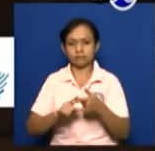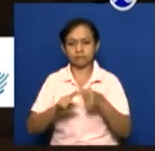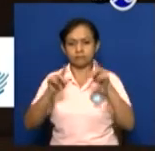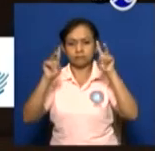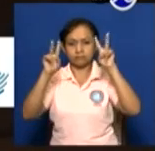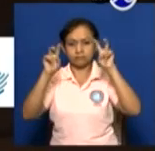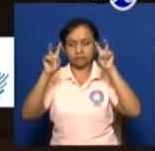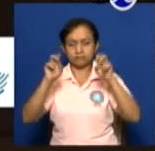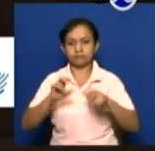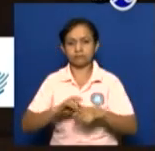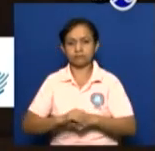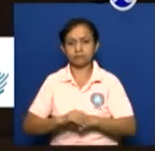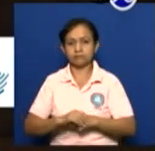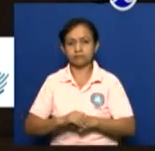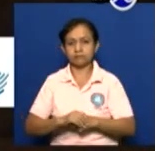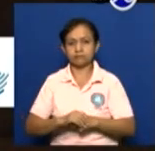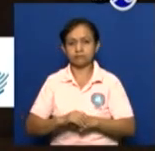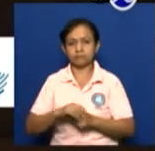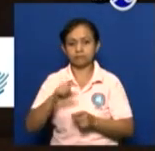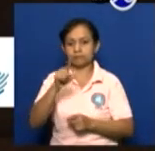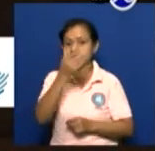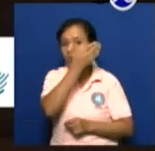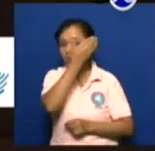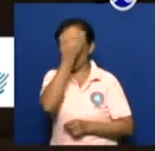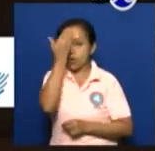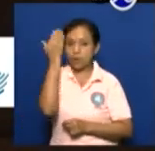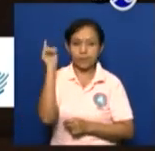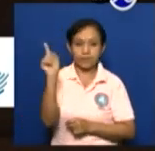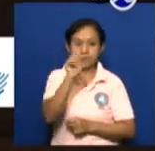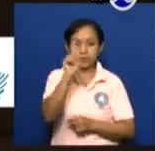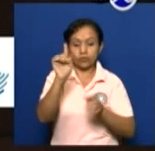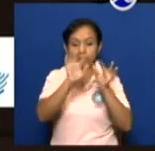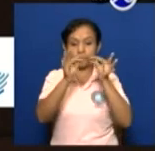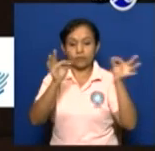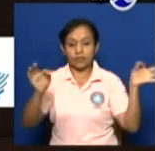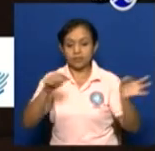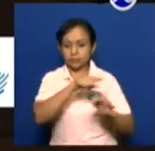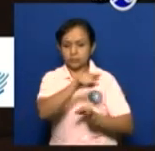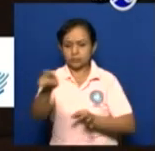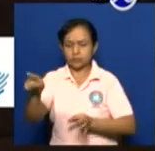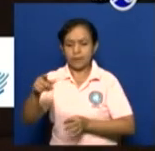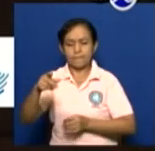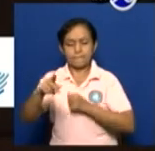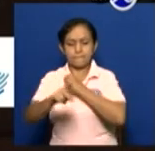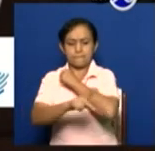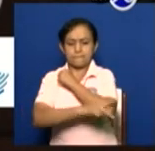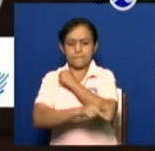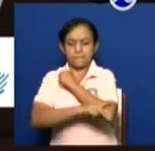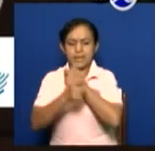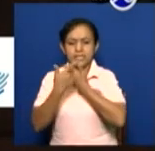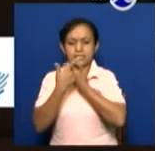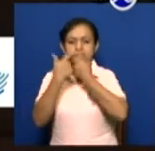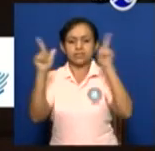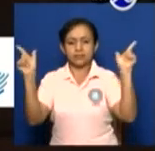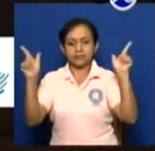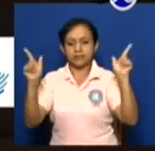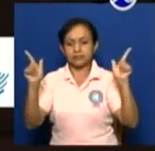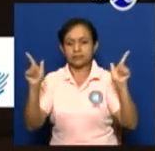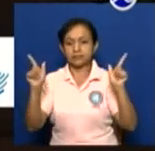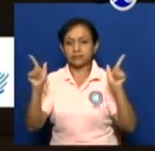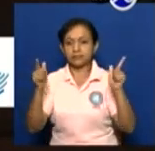comillas, y no olvidéis dos frases oficiales, patria y libertad.